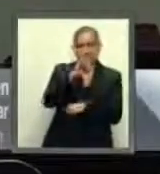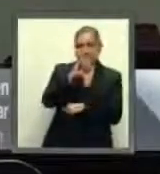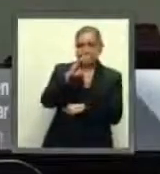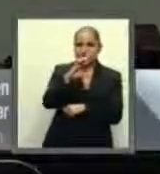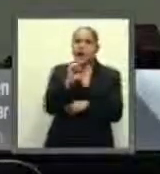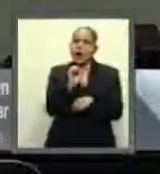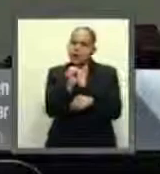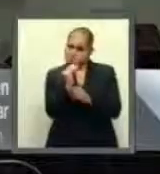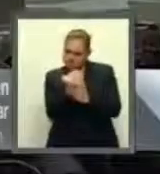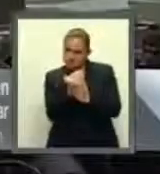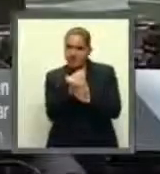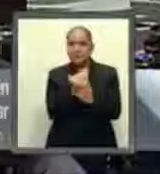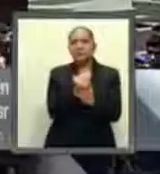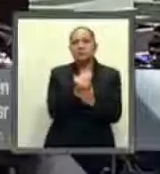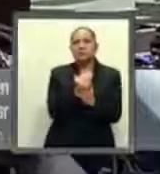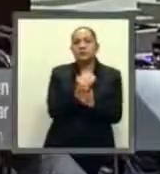leve,